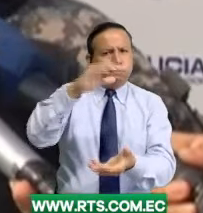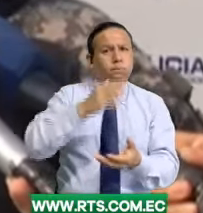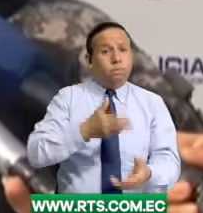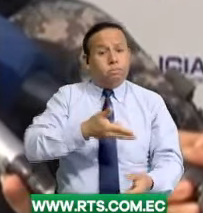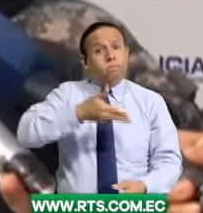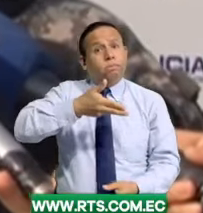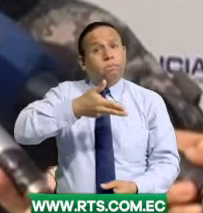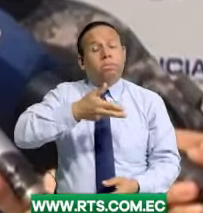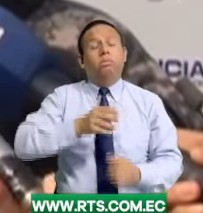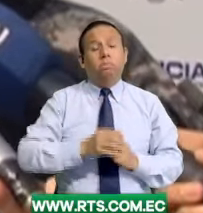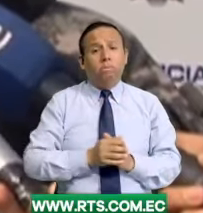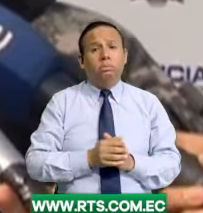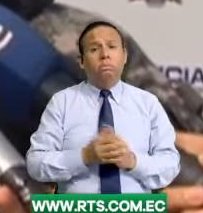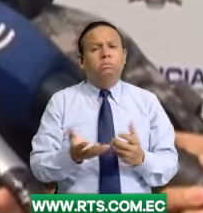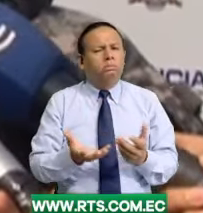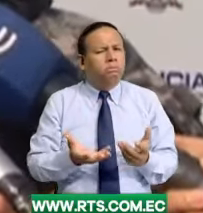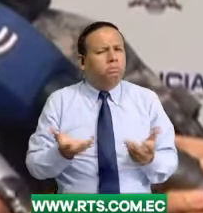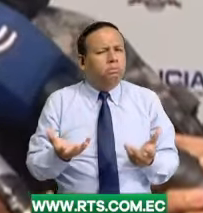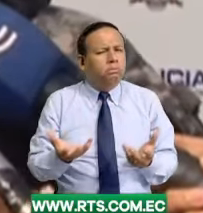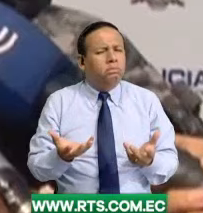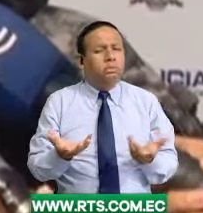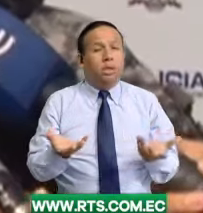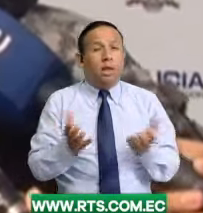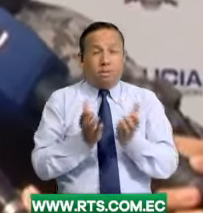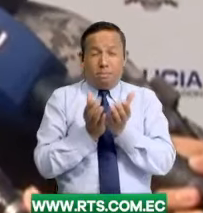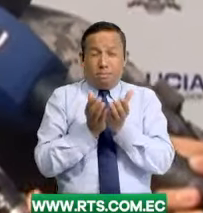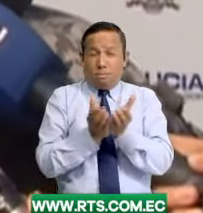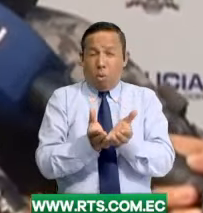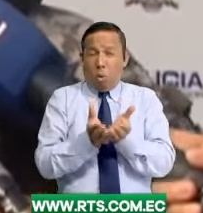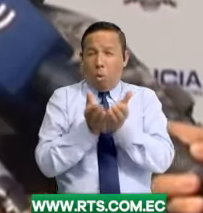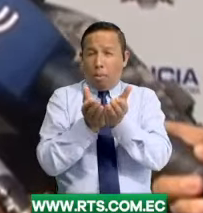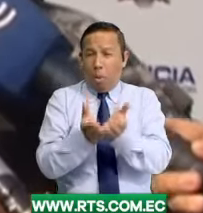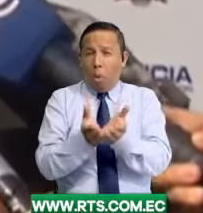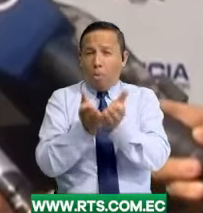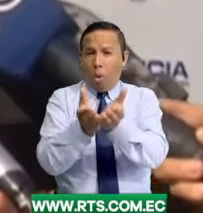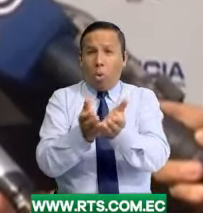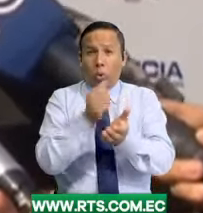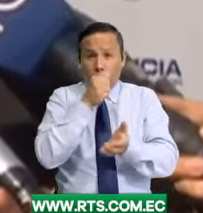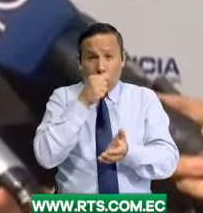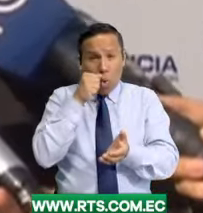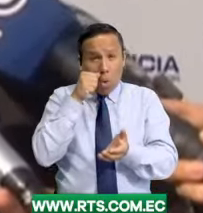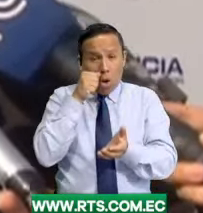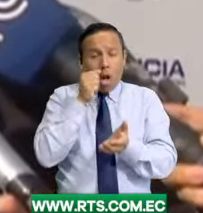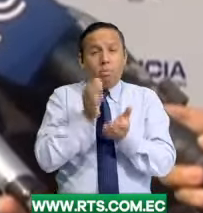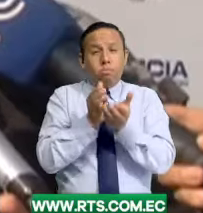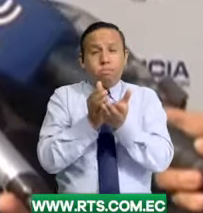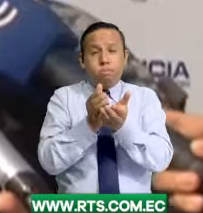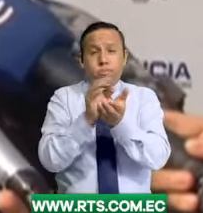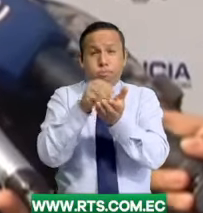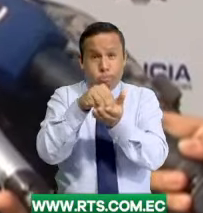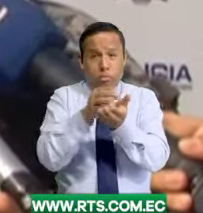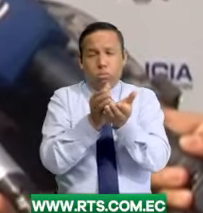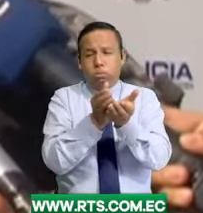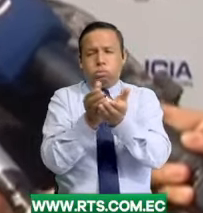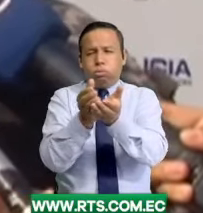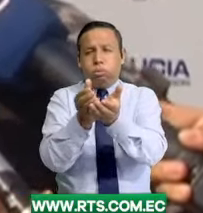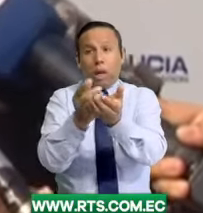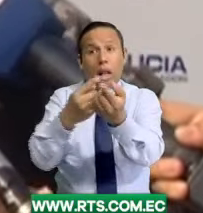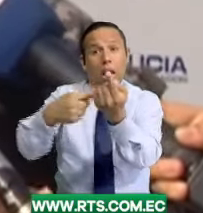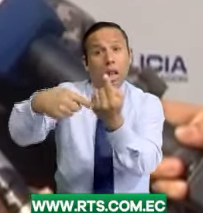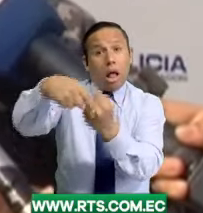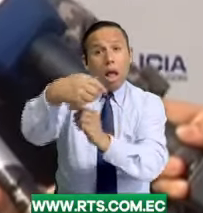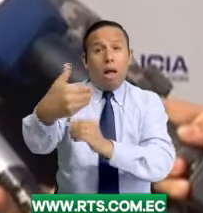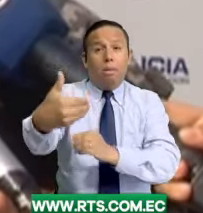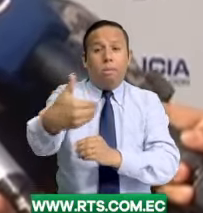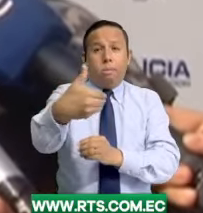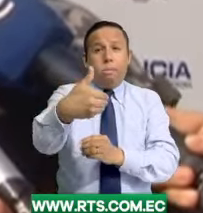normalmente salen los buques, los cargueros con droga y regresan con este tipo de armamento que se utiliza